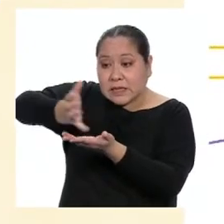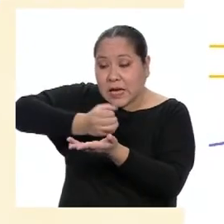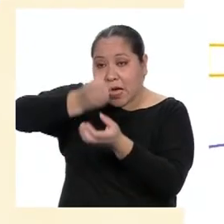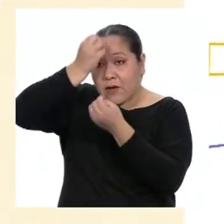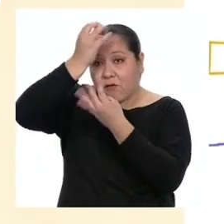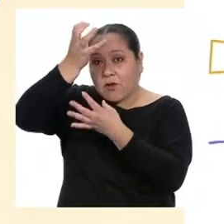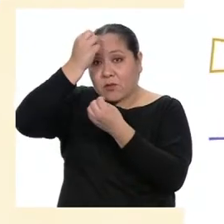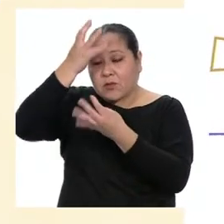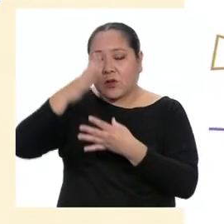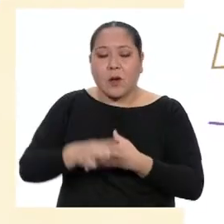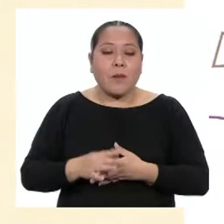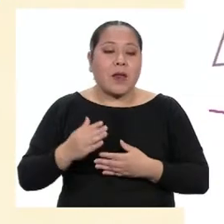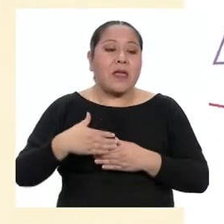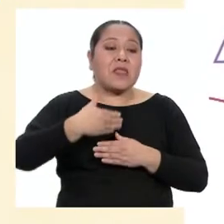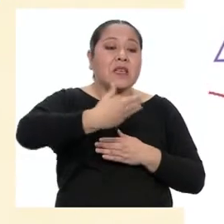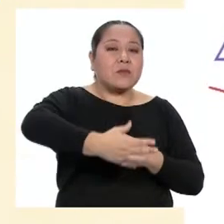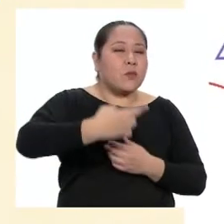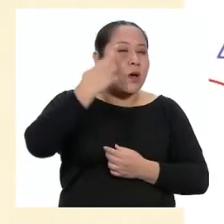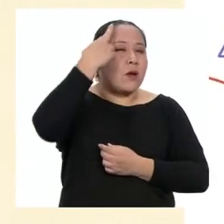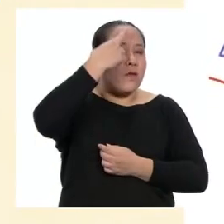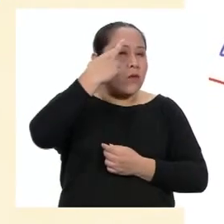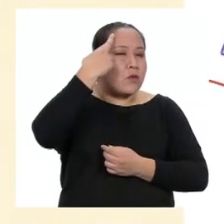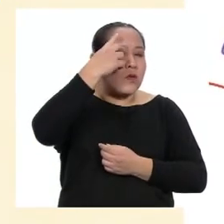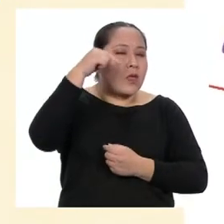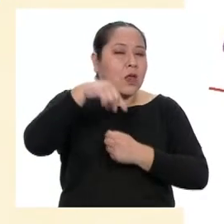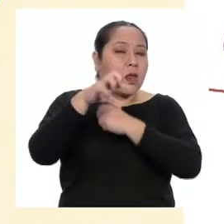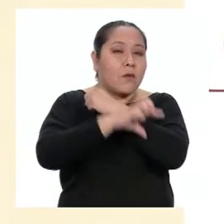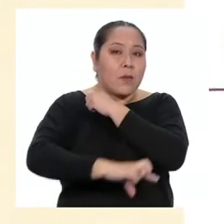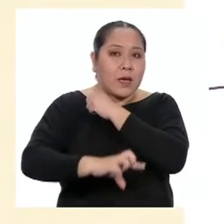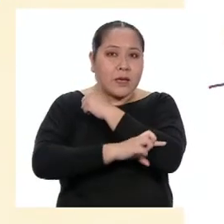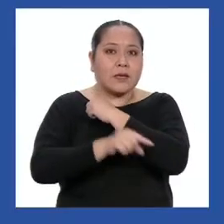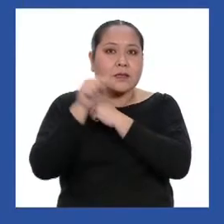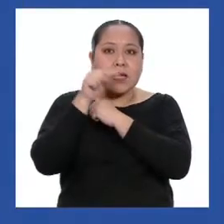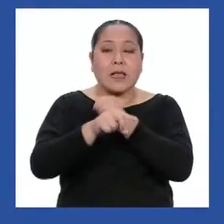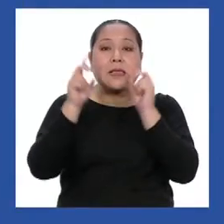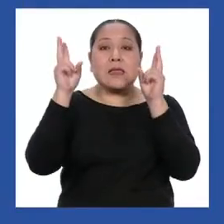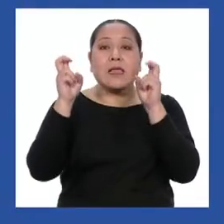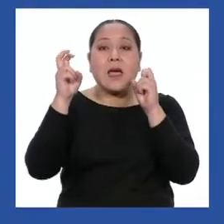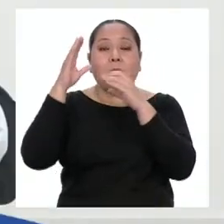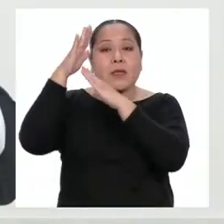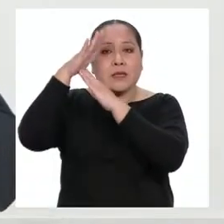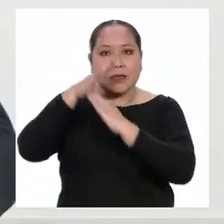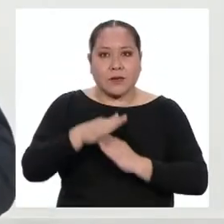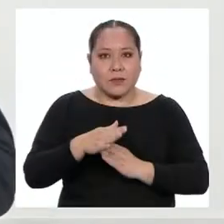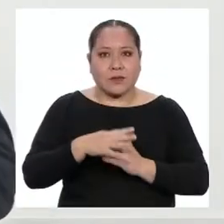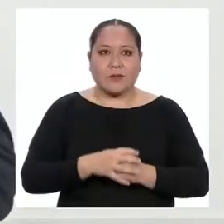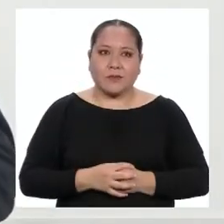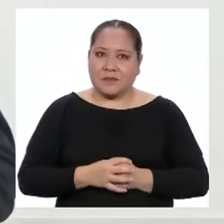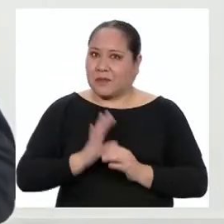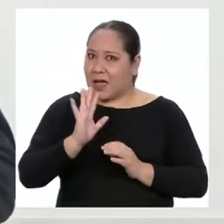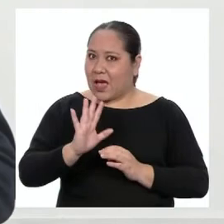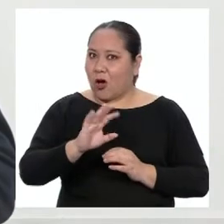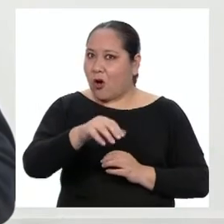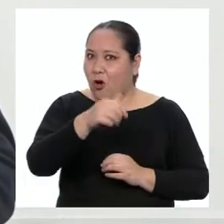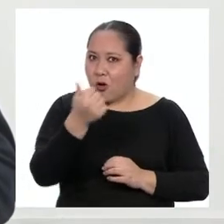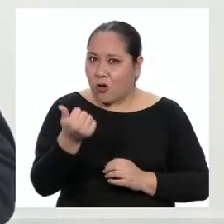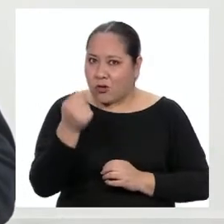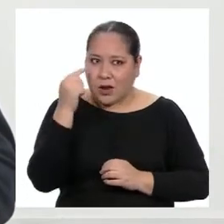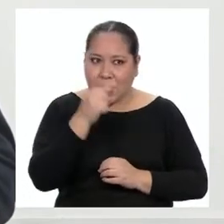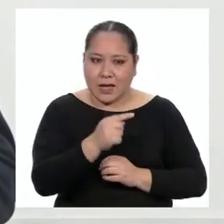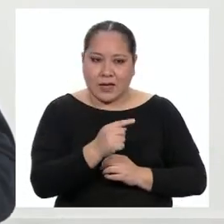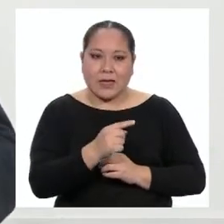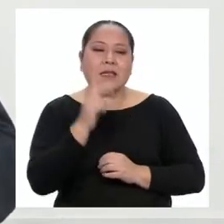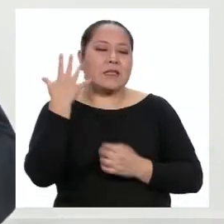para generar reflexión en nuestro país sobre la discriminación. Otra cosa, se ve mucho